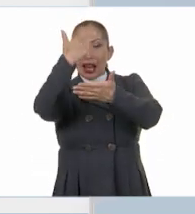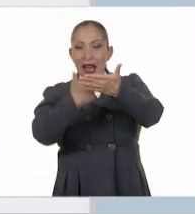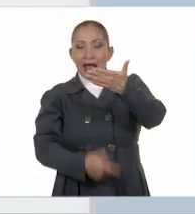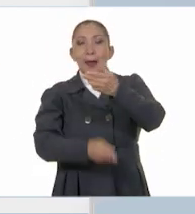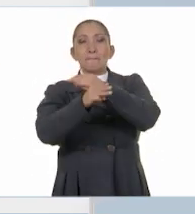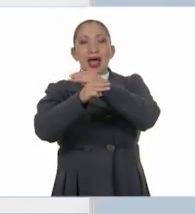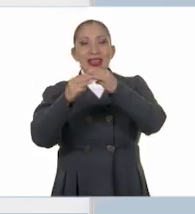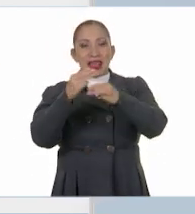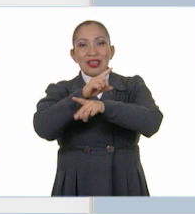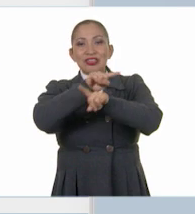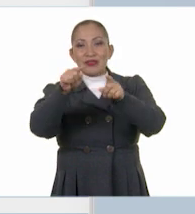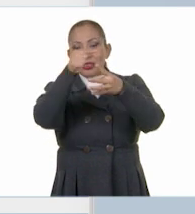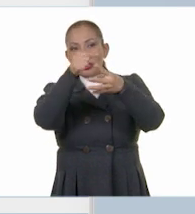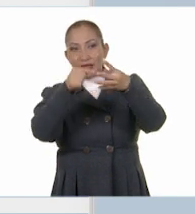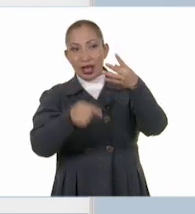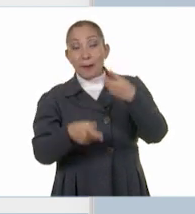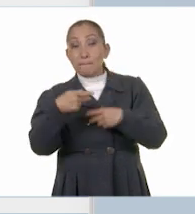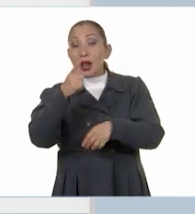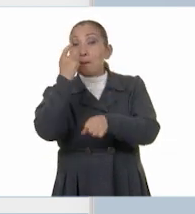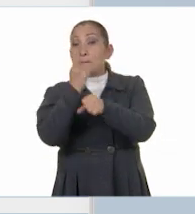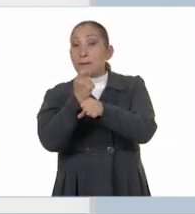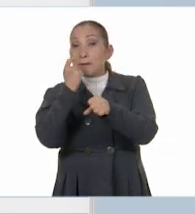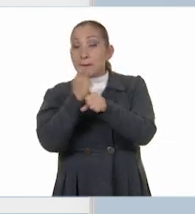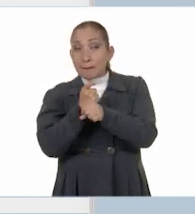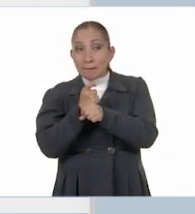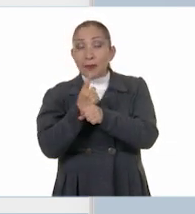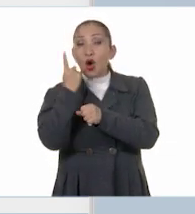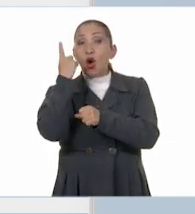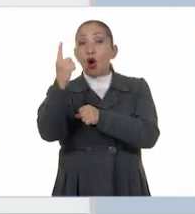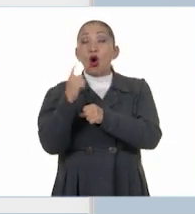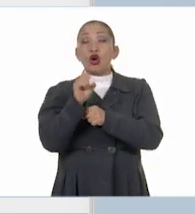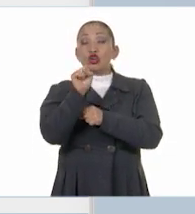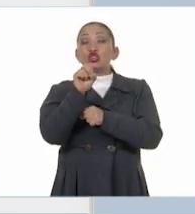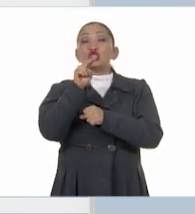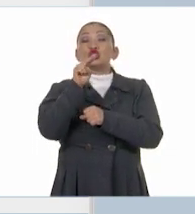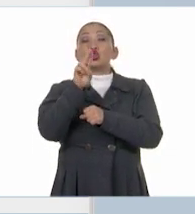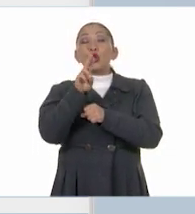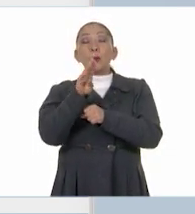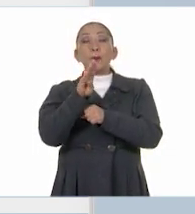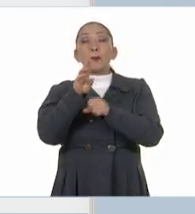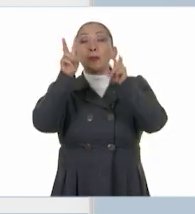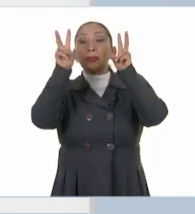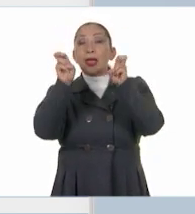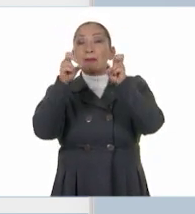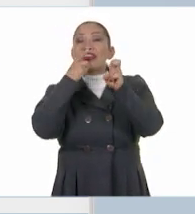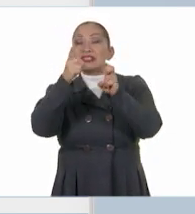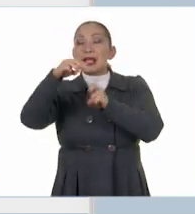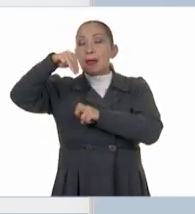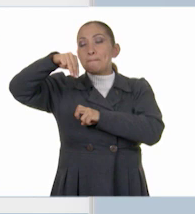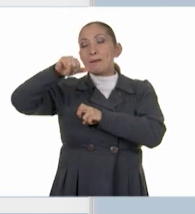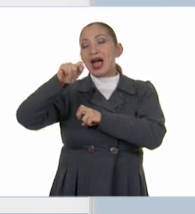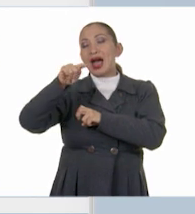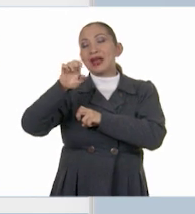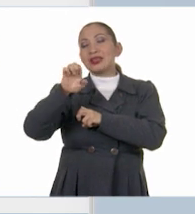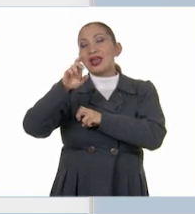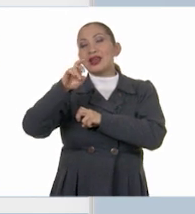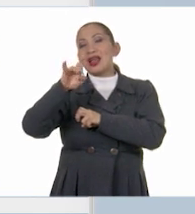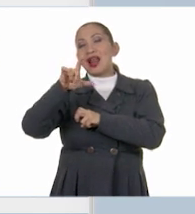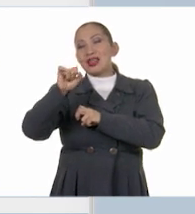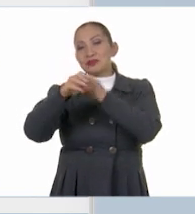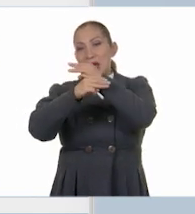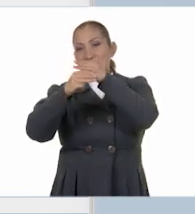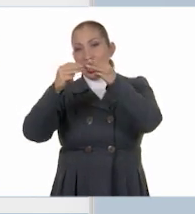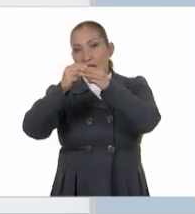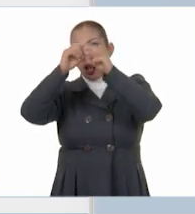vamos a necesitar. Pero primero vamos a poner un subtítulo que diga materiales. Si se dan